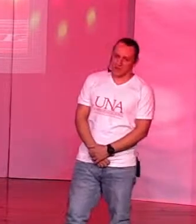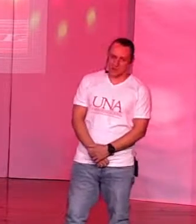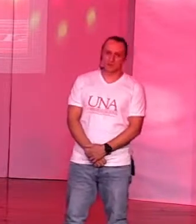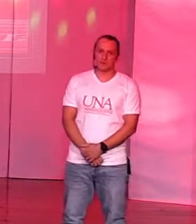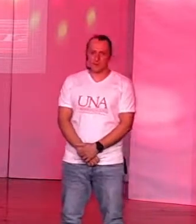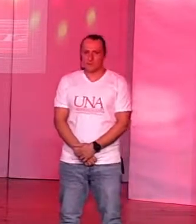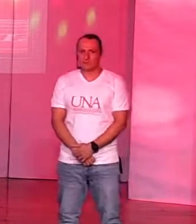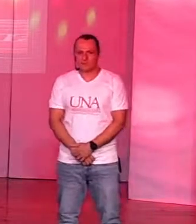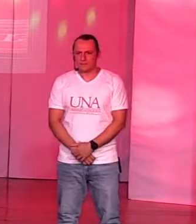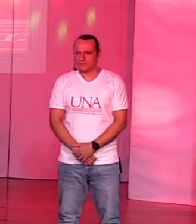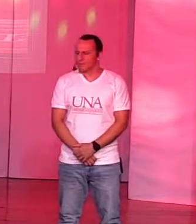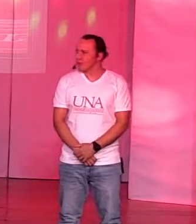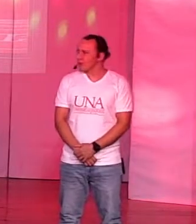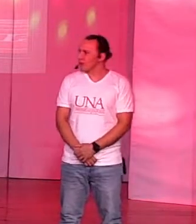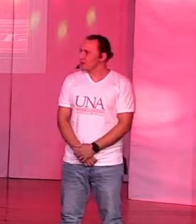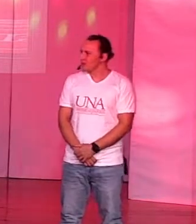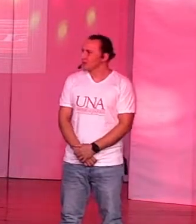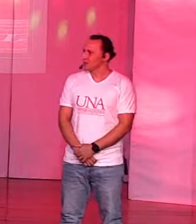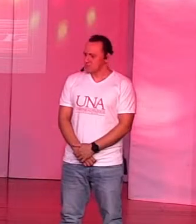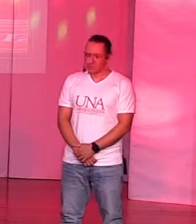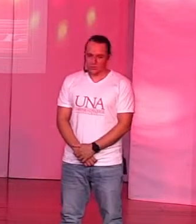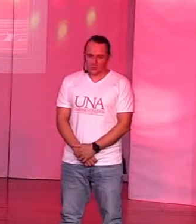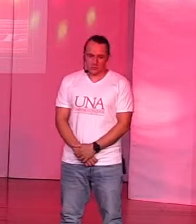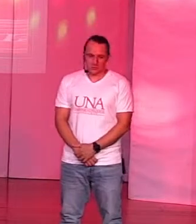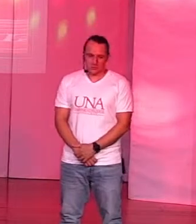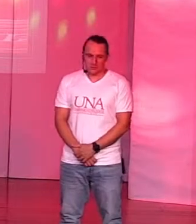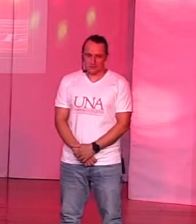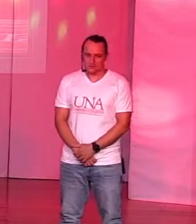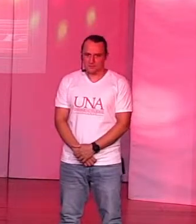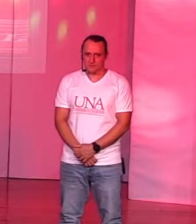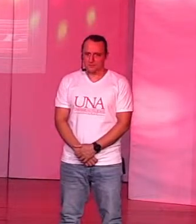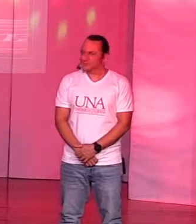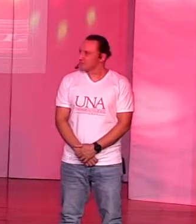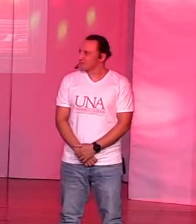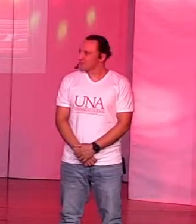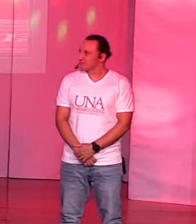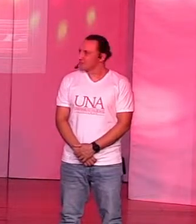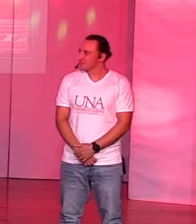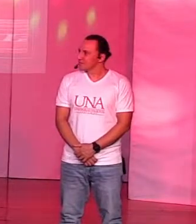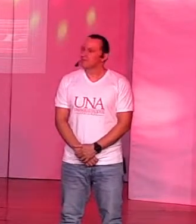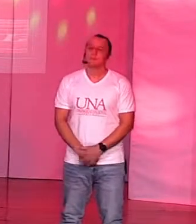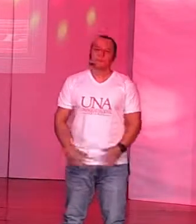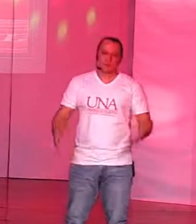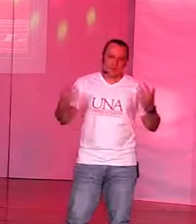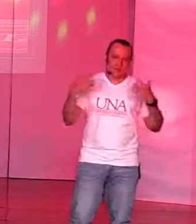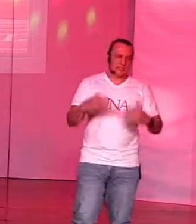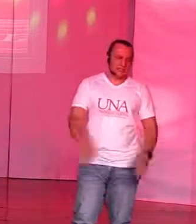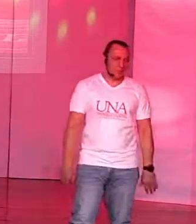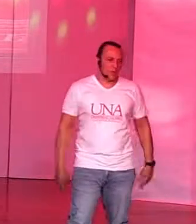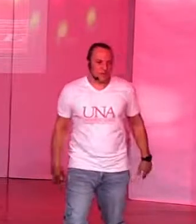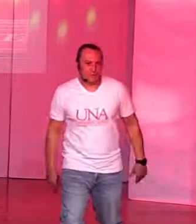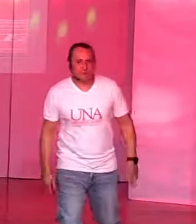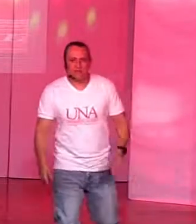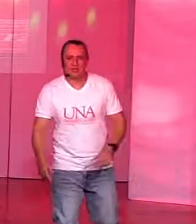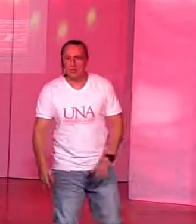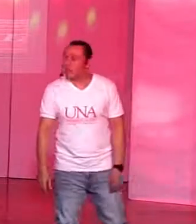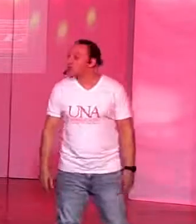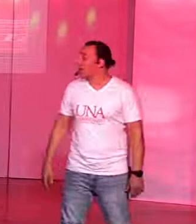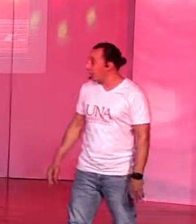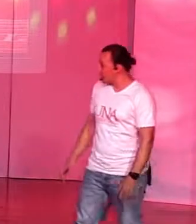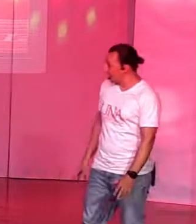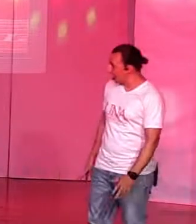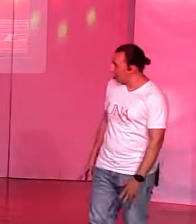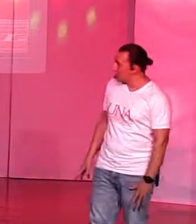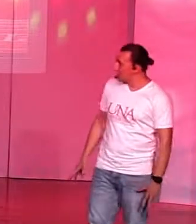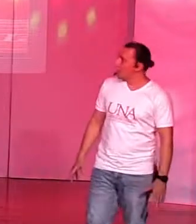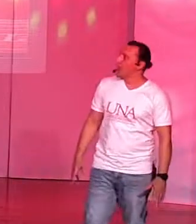¿sí? Claro. Porque también en la vida uno tiene que comprometerse. Así pues, que yo quiero pedirles, por favor, queremos pedirles si ustedes pueden ponerse de pie. Que se pongan de pie. Es la